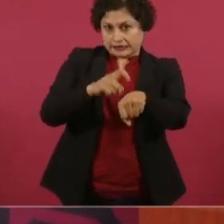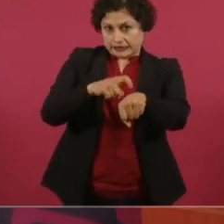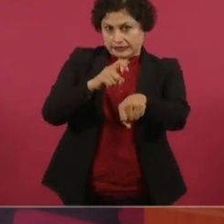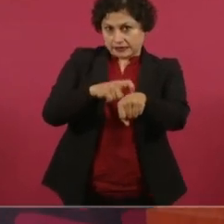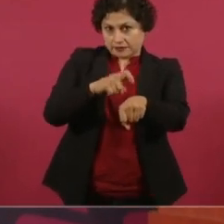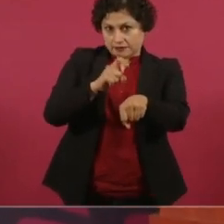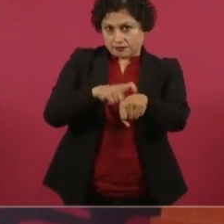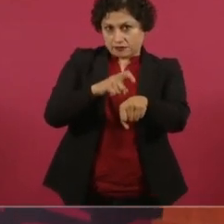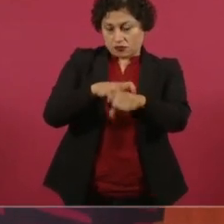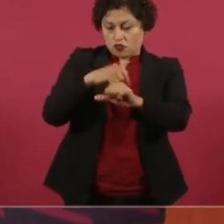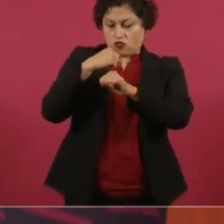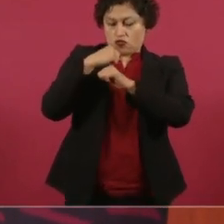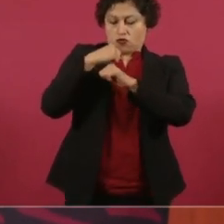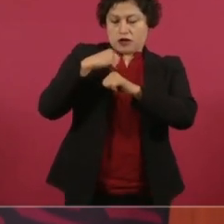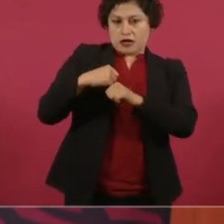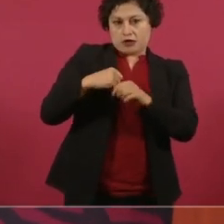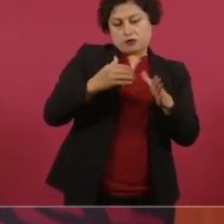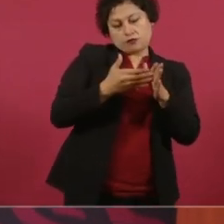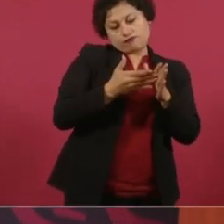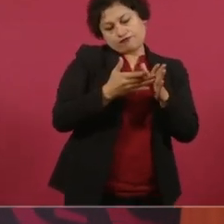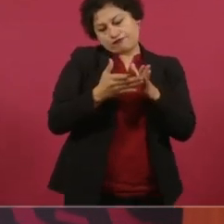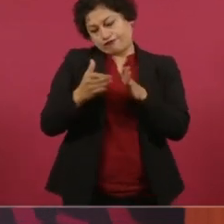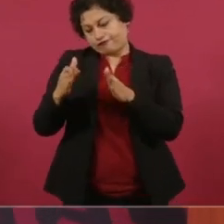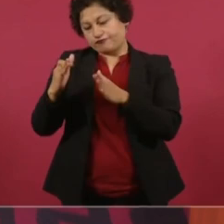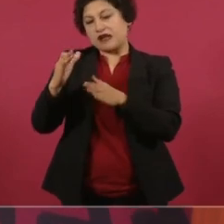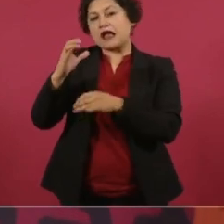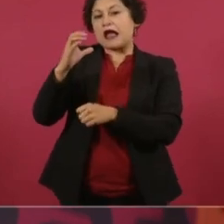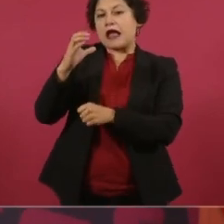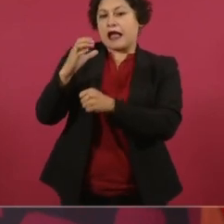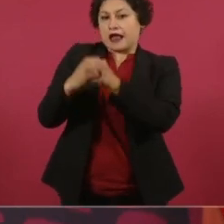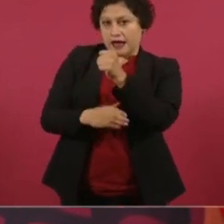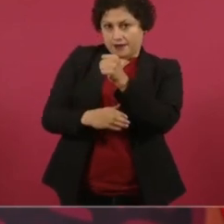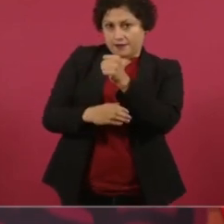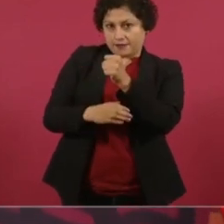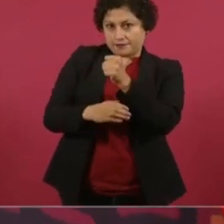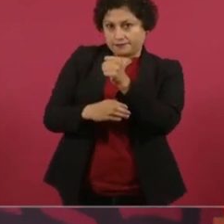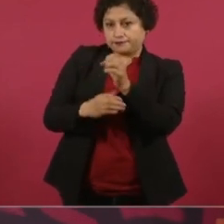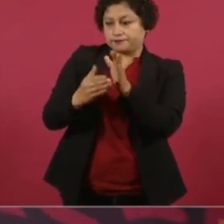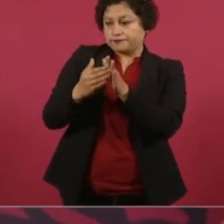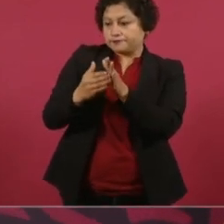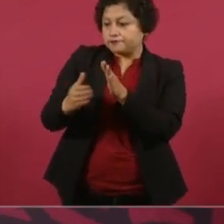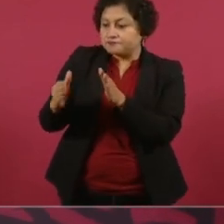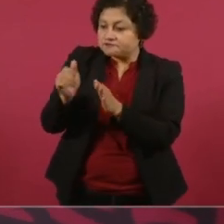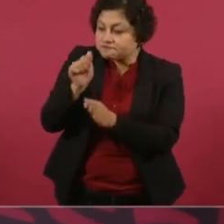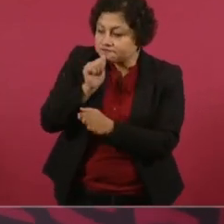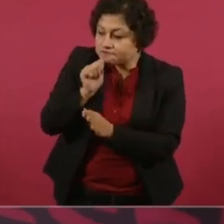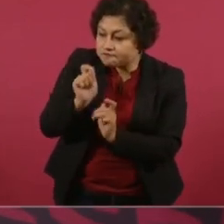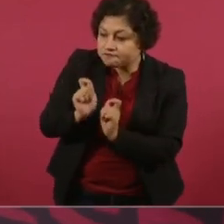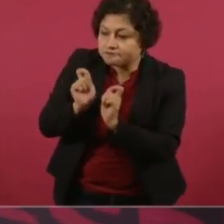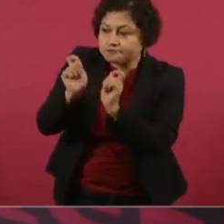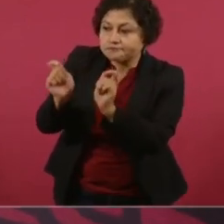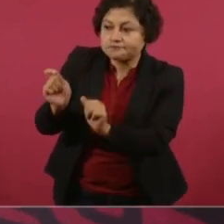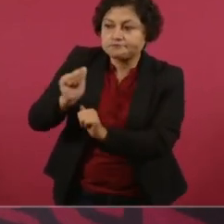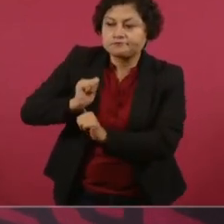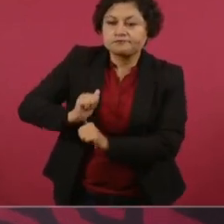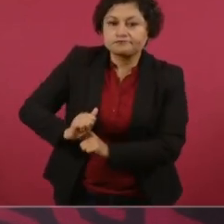noche, el día de ayer, si se terminaba, si se pasaba,